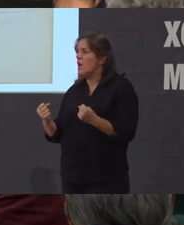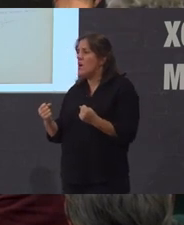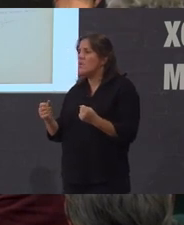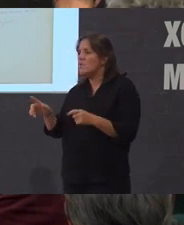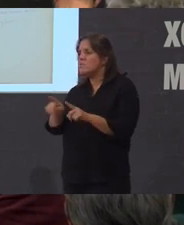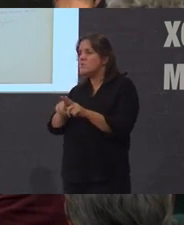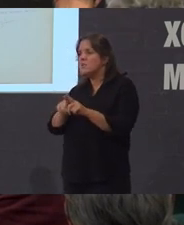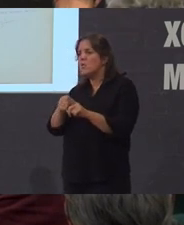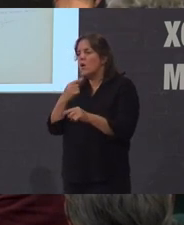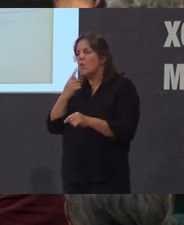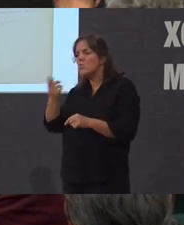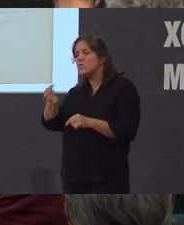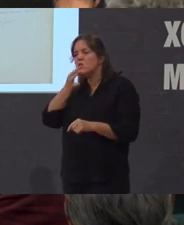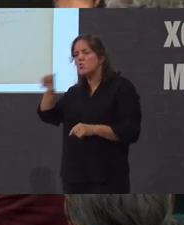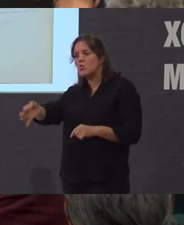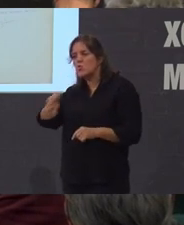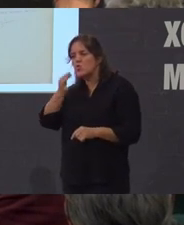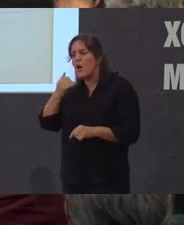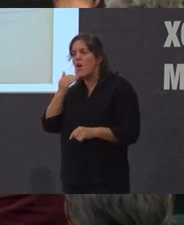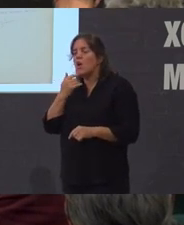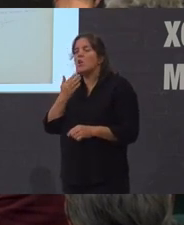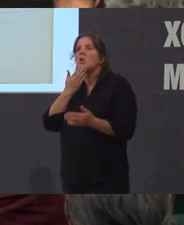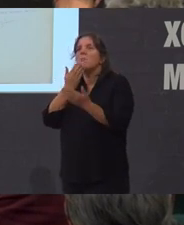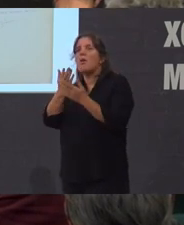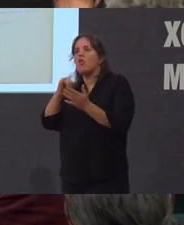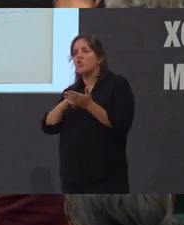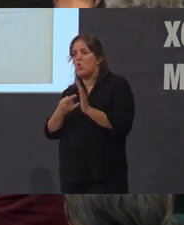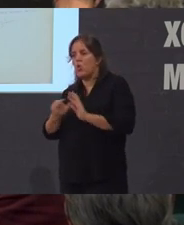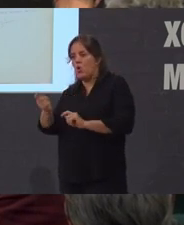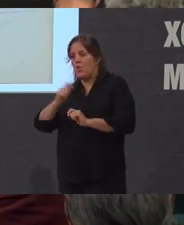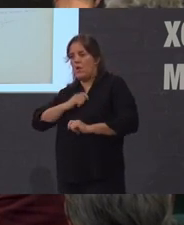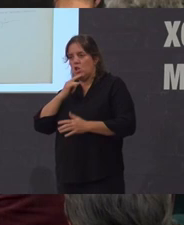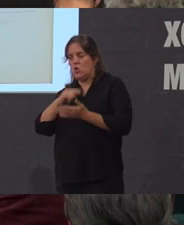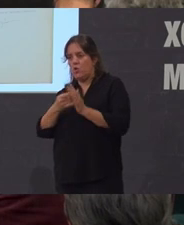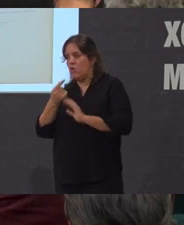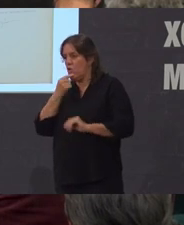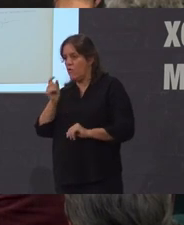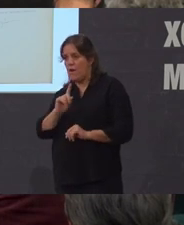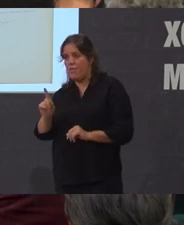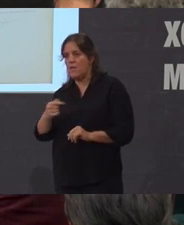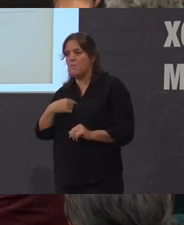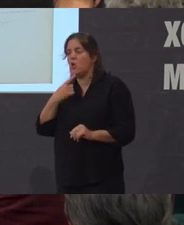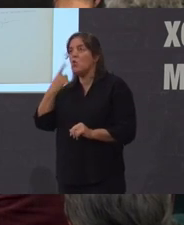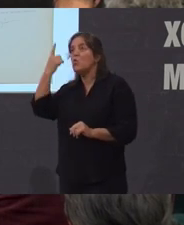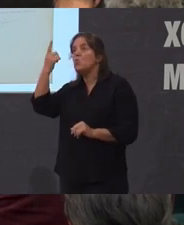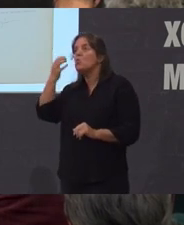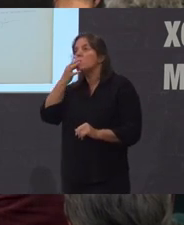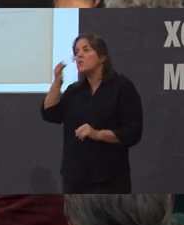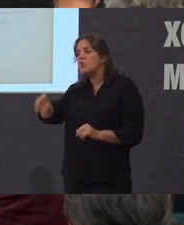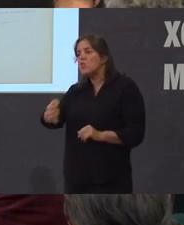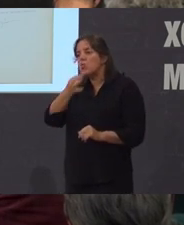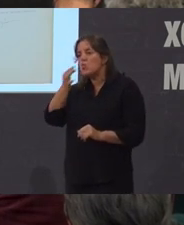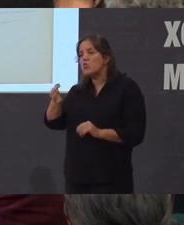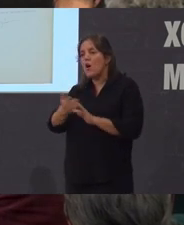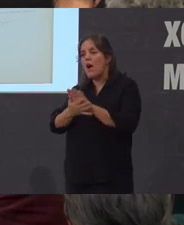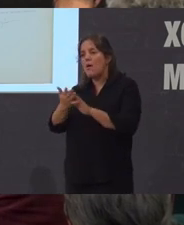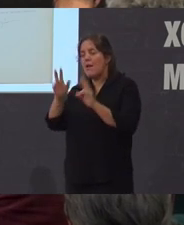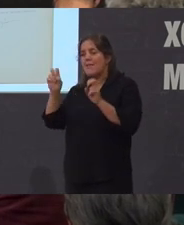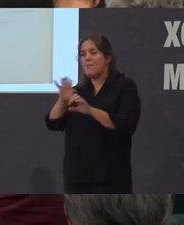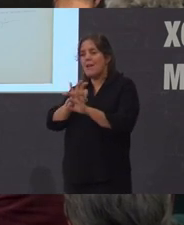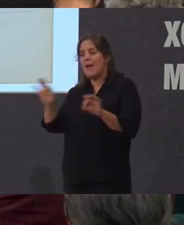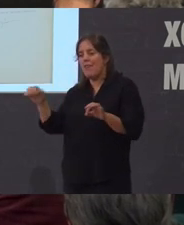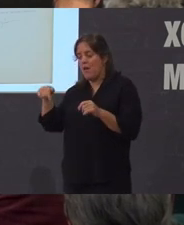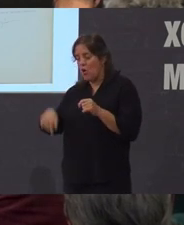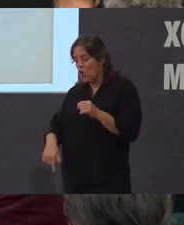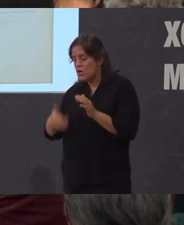un discurso, polo menos. Eu xa non lle pido solucións, que non son fáciles, pero non hai un discurso. Isto que se explica aquí